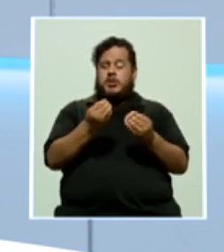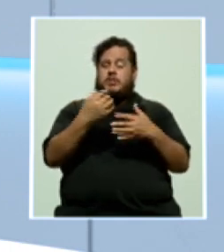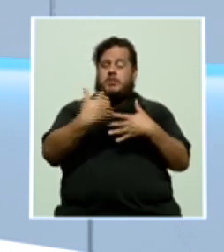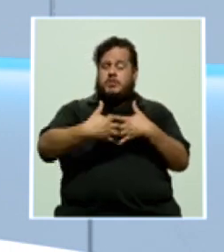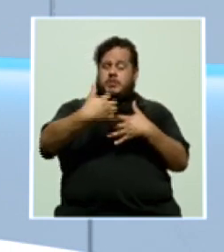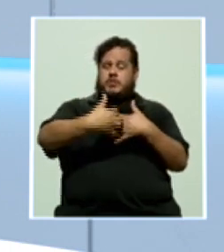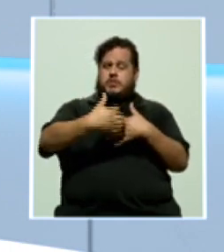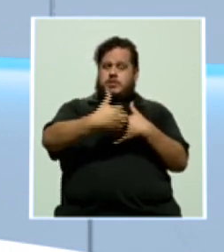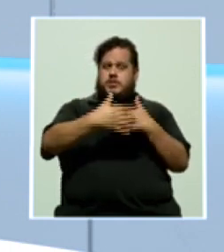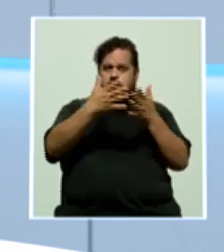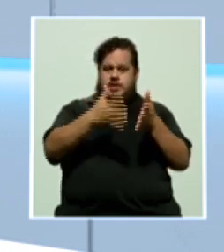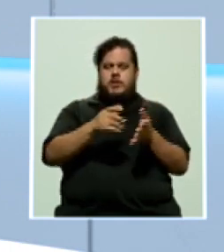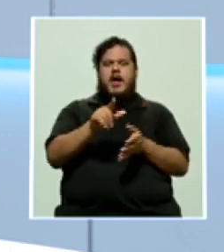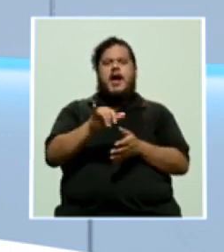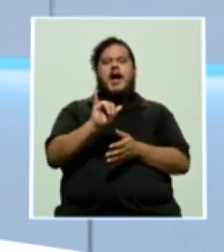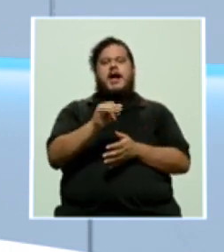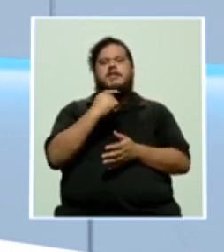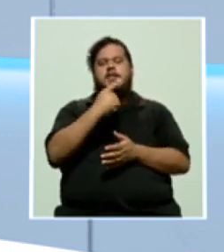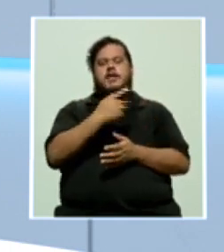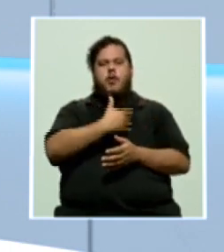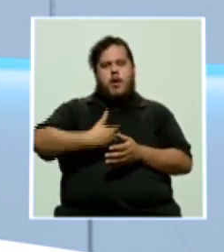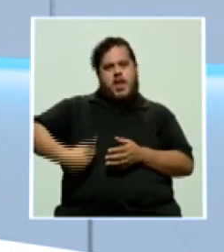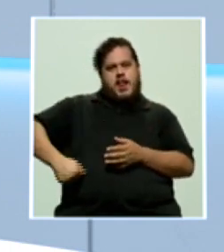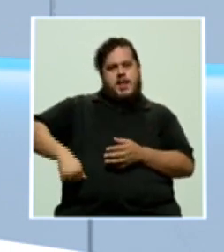señaló el alcalde de Madrid.